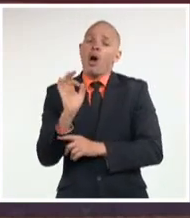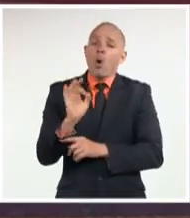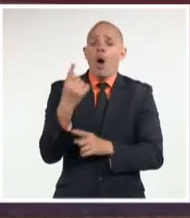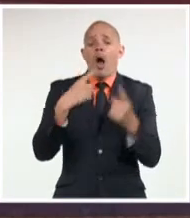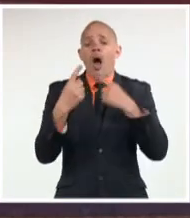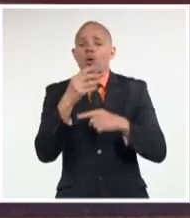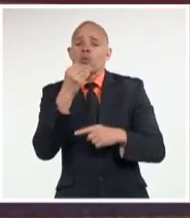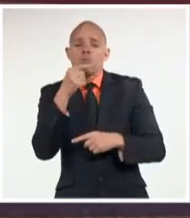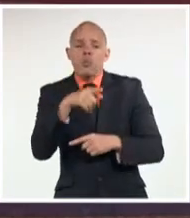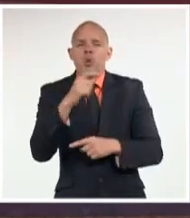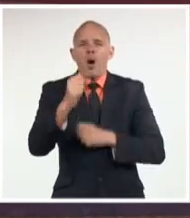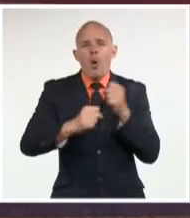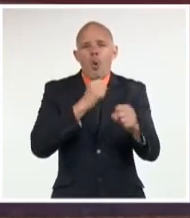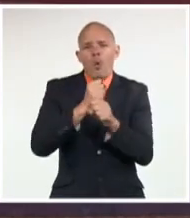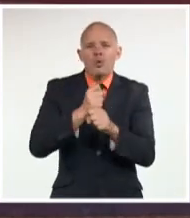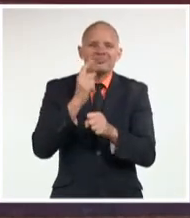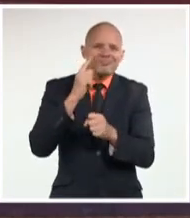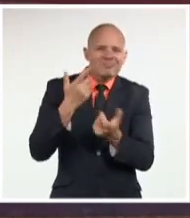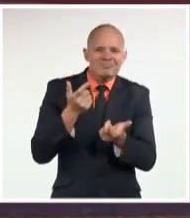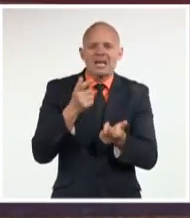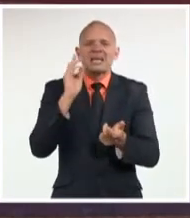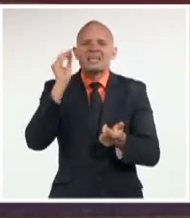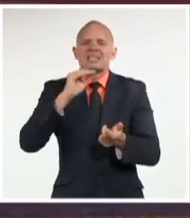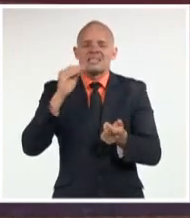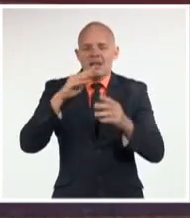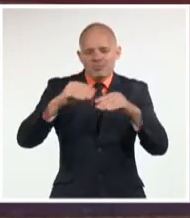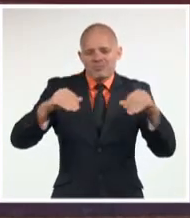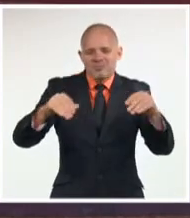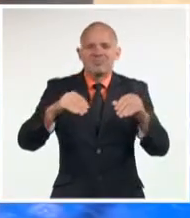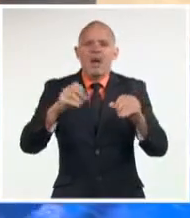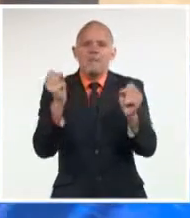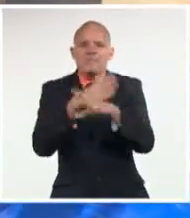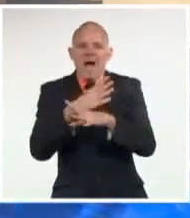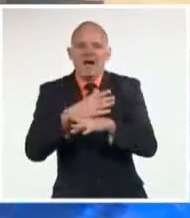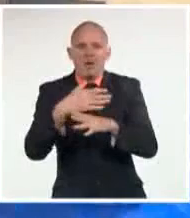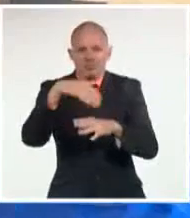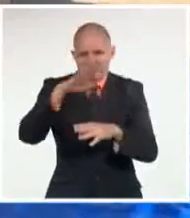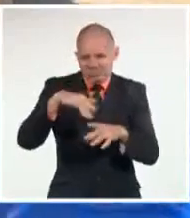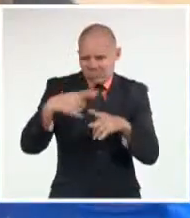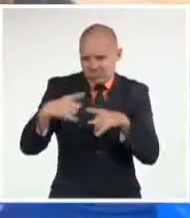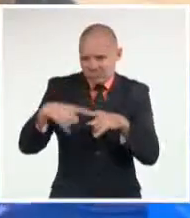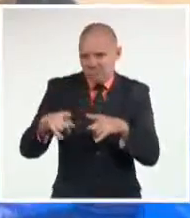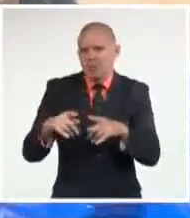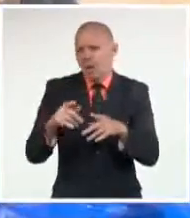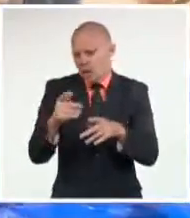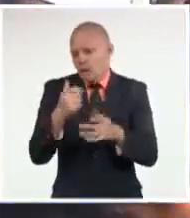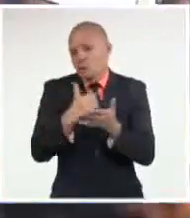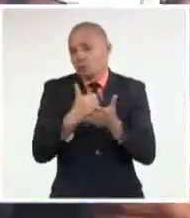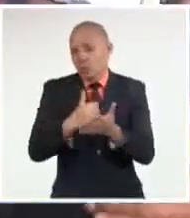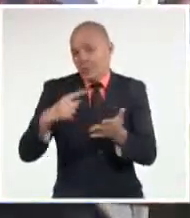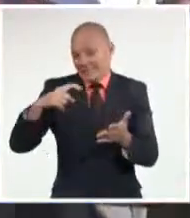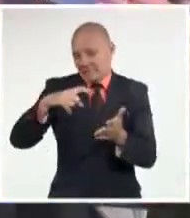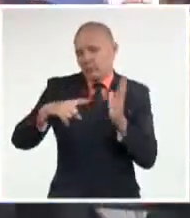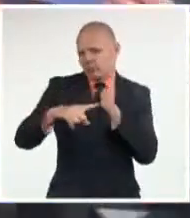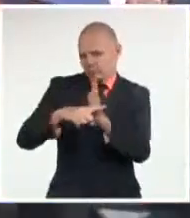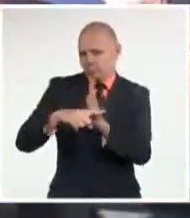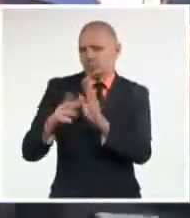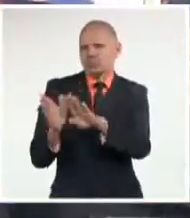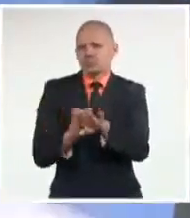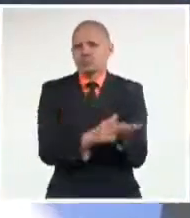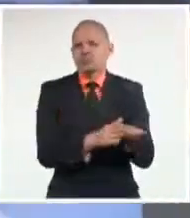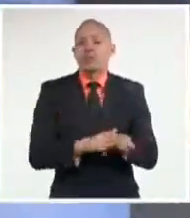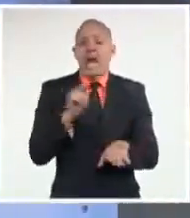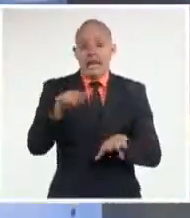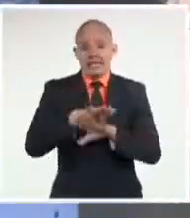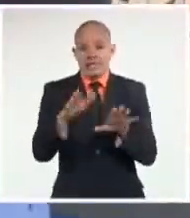protección fitosanitaria como cal, tabaquina y otros. Oportunidad donde una representación de jóvenes